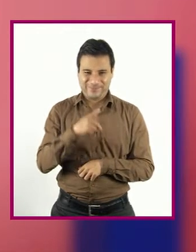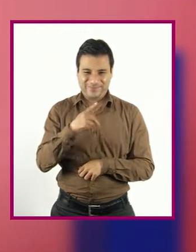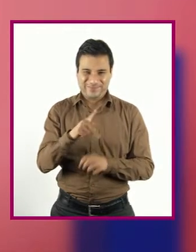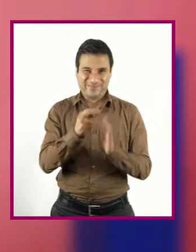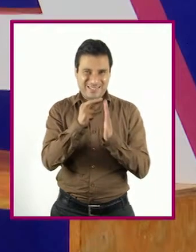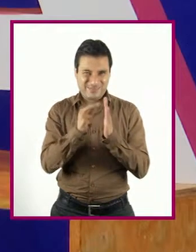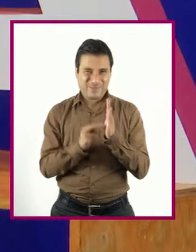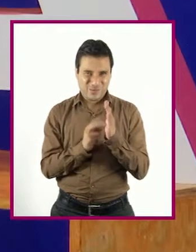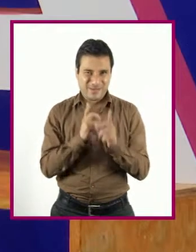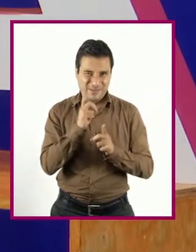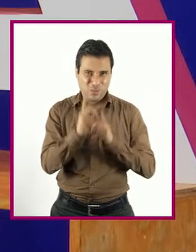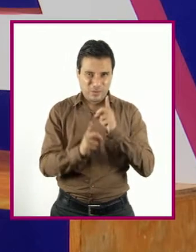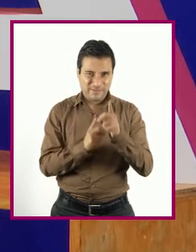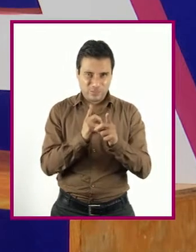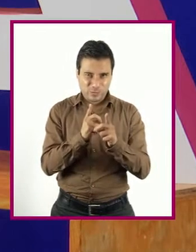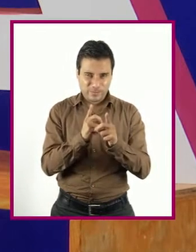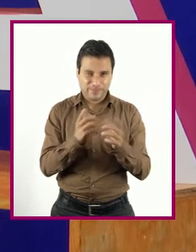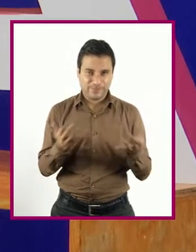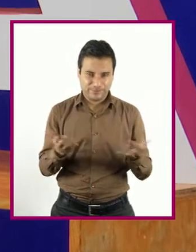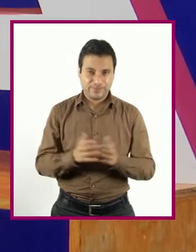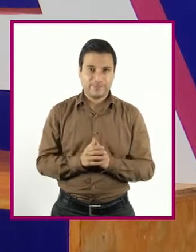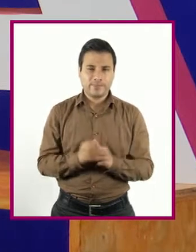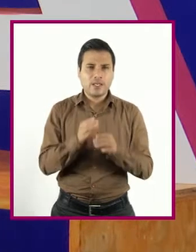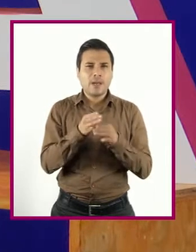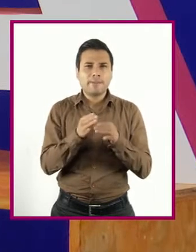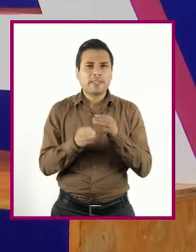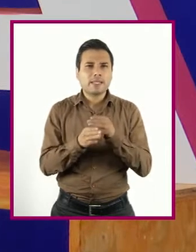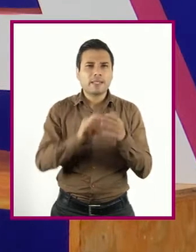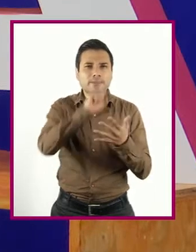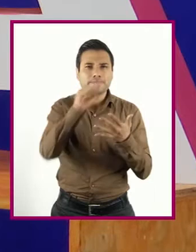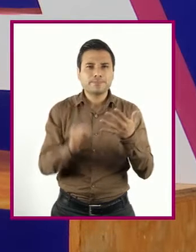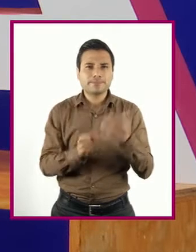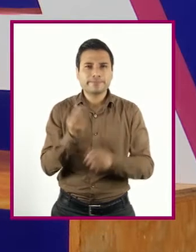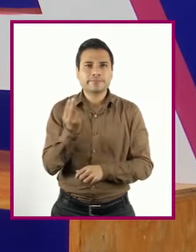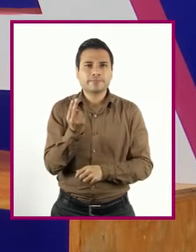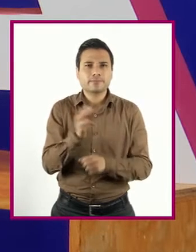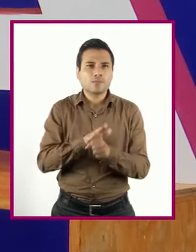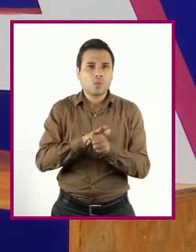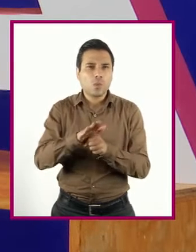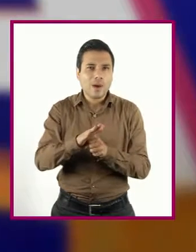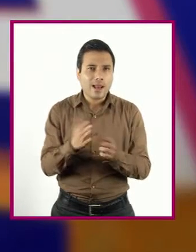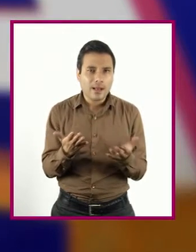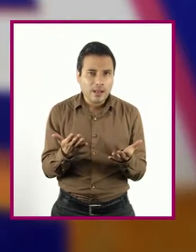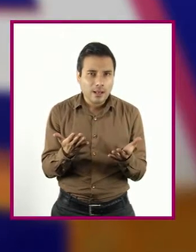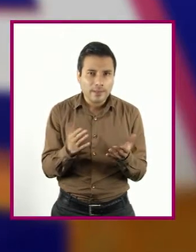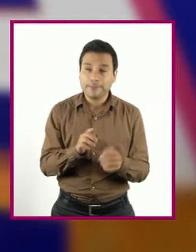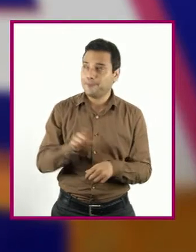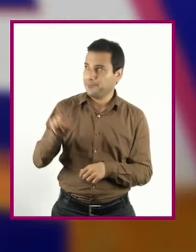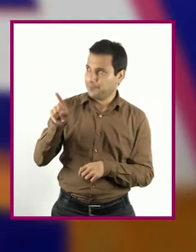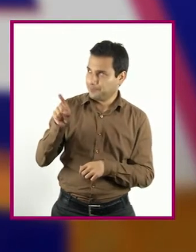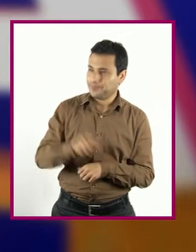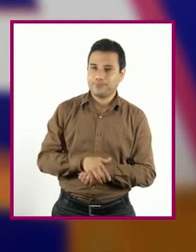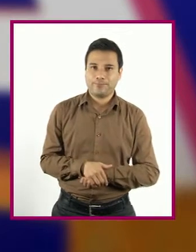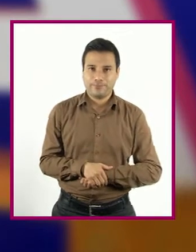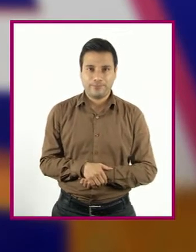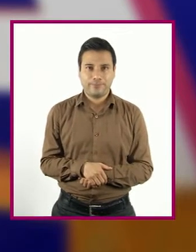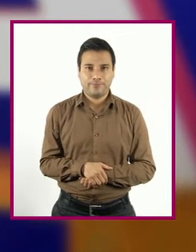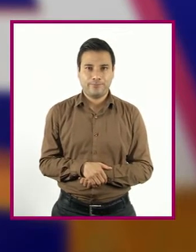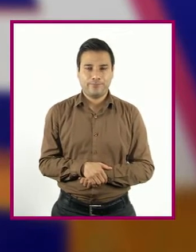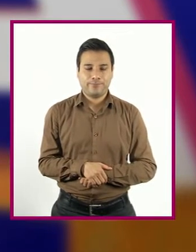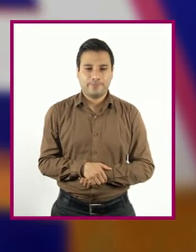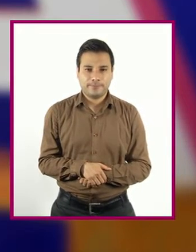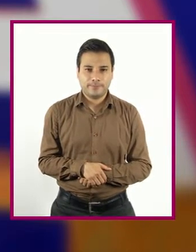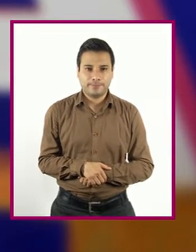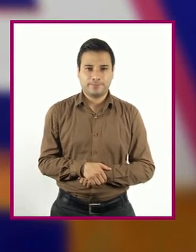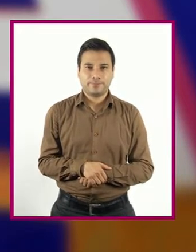actividades deportivas. Los materiales que van a necesitar para esta sesión son cuaderno y lápiz o bolígrafo